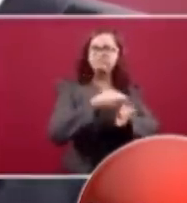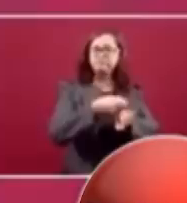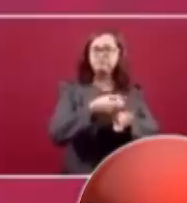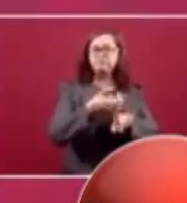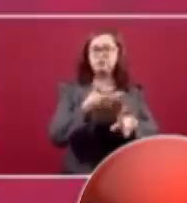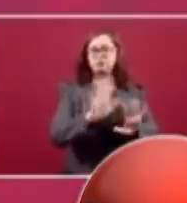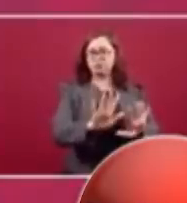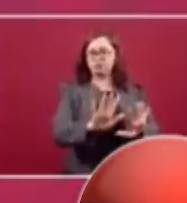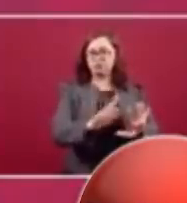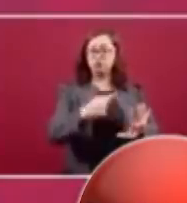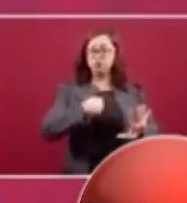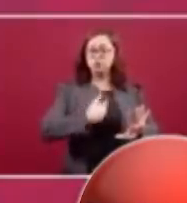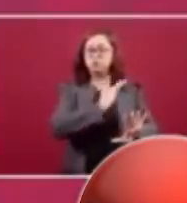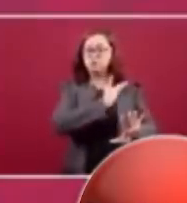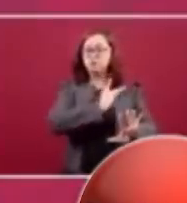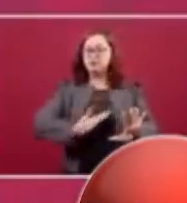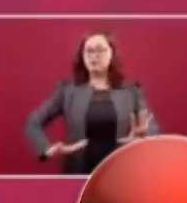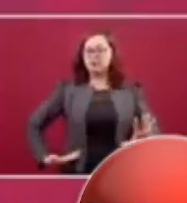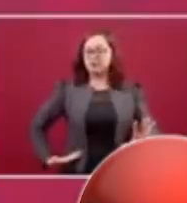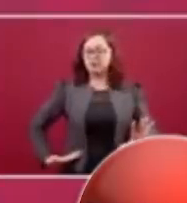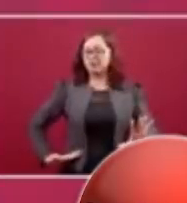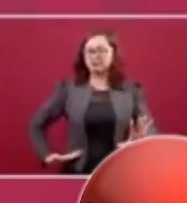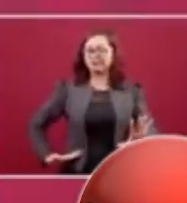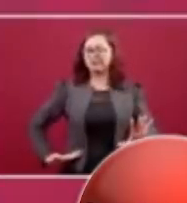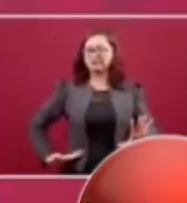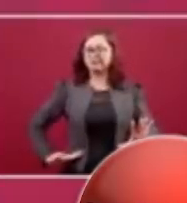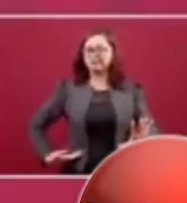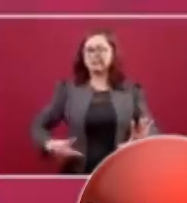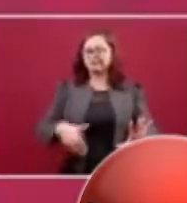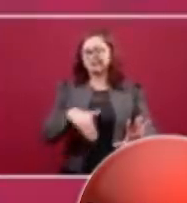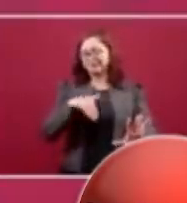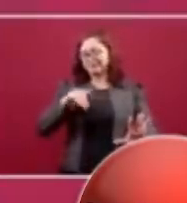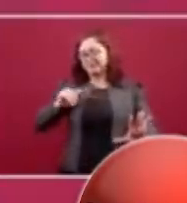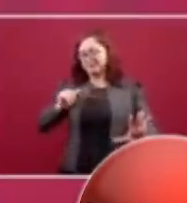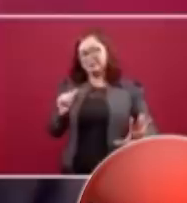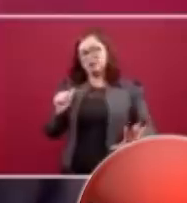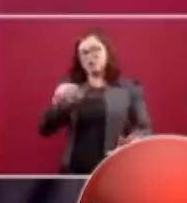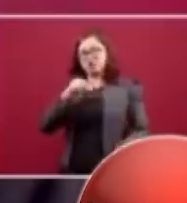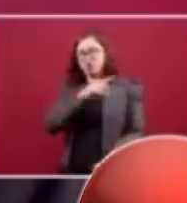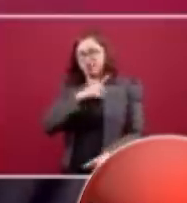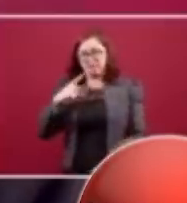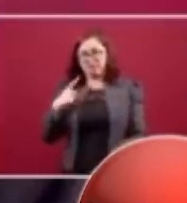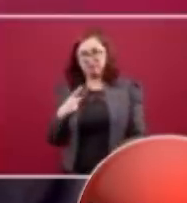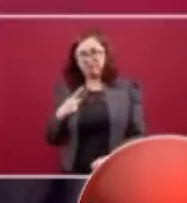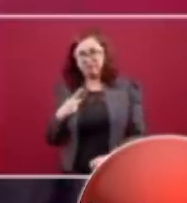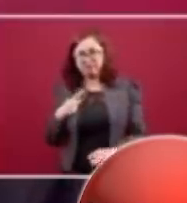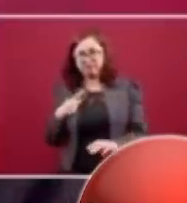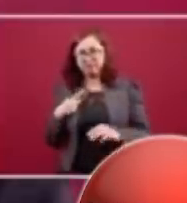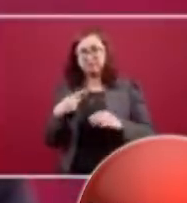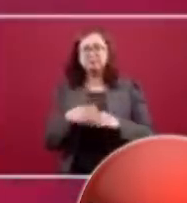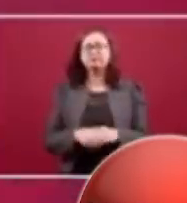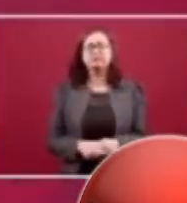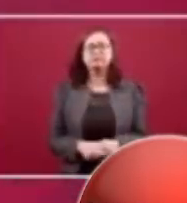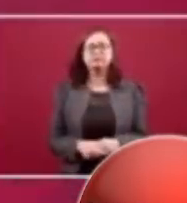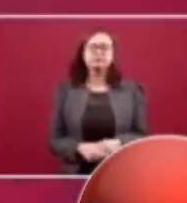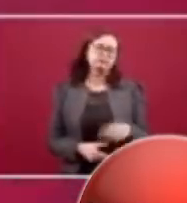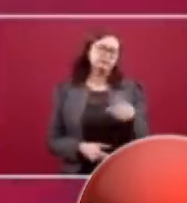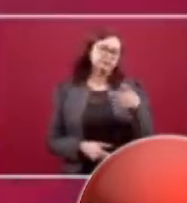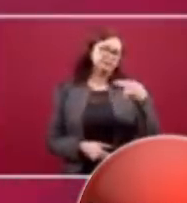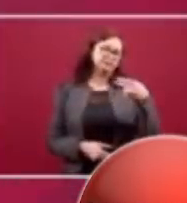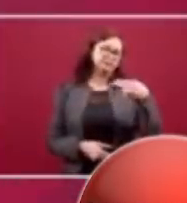represento. Eso sí, sería muy fuerte. Entonces, son las dos